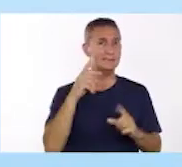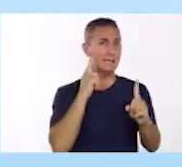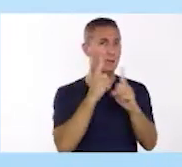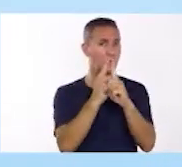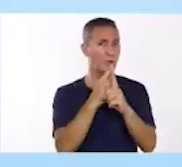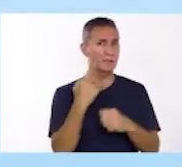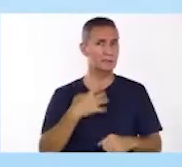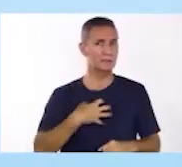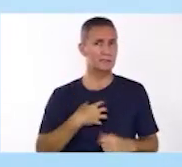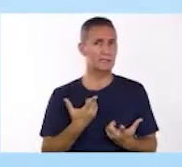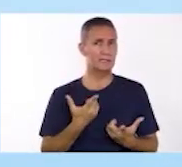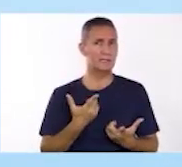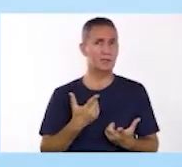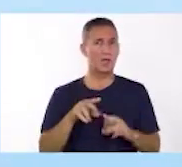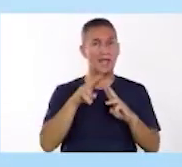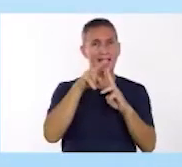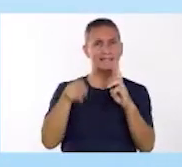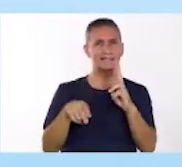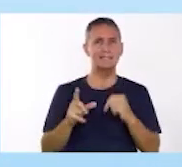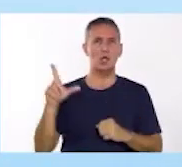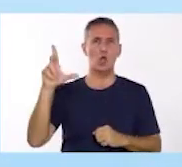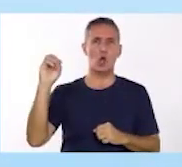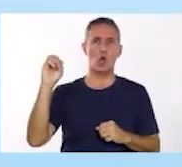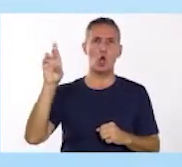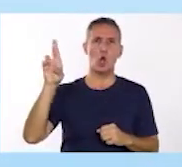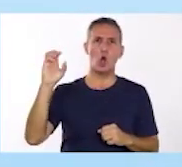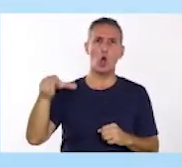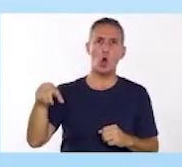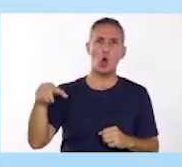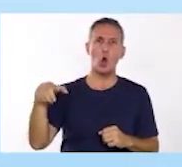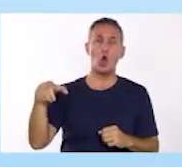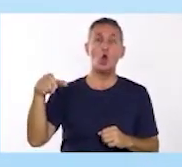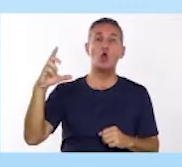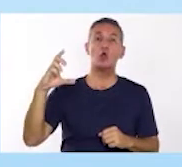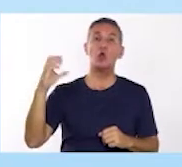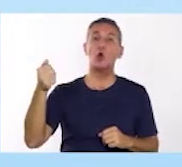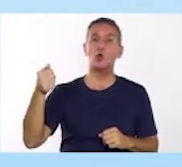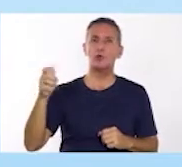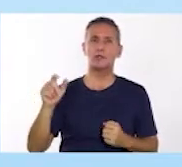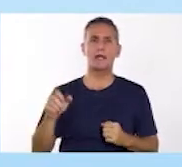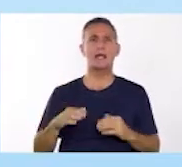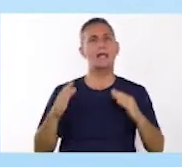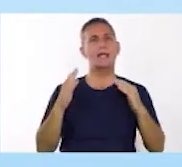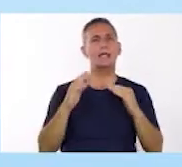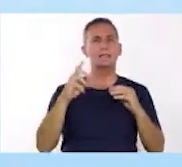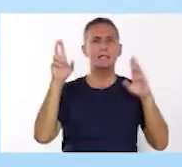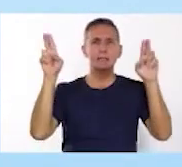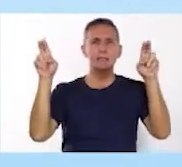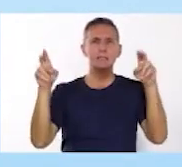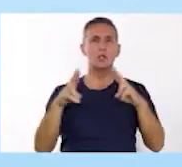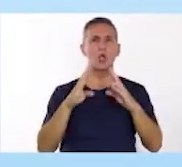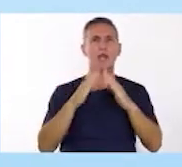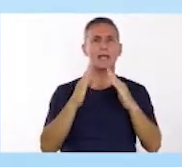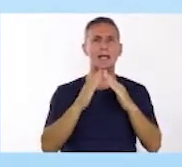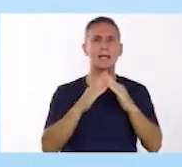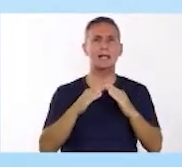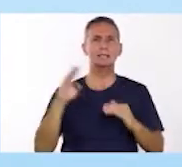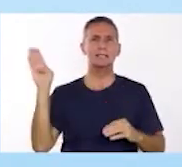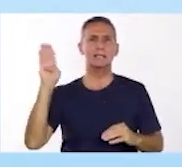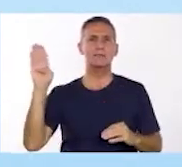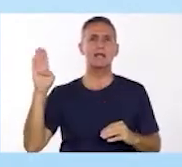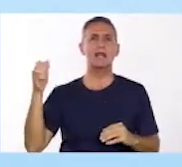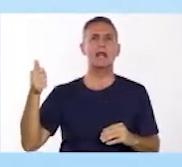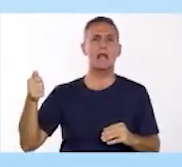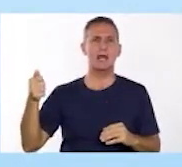Sexto por Encuentro tiene el teatro de Federico García Lorca, la casa de Bernarda Alba.